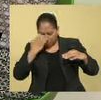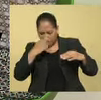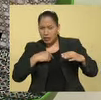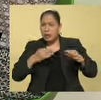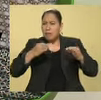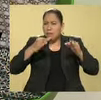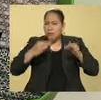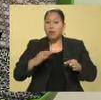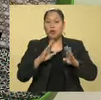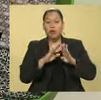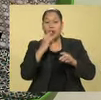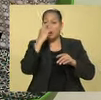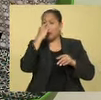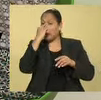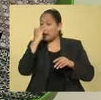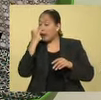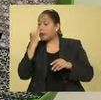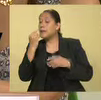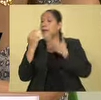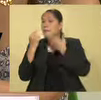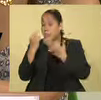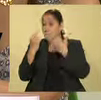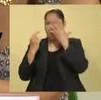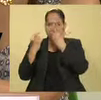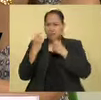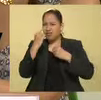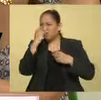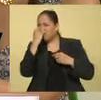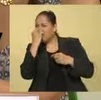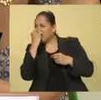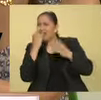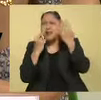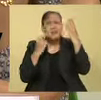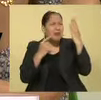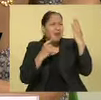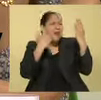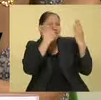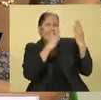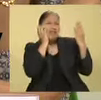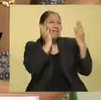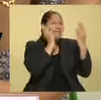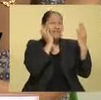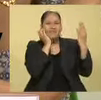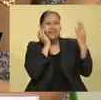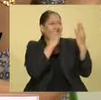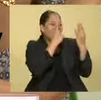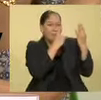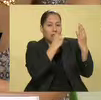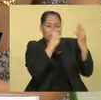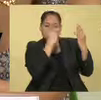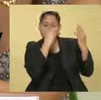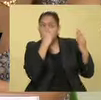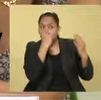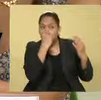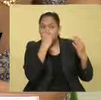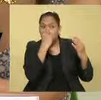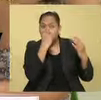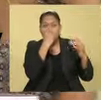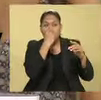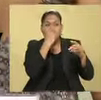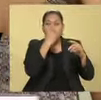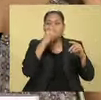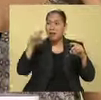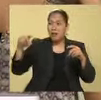mi nariz, aunque esté bien, le voy a ver defectos y voy a pensar que ese defecto que yo veo, se lo ve todo